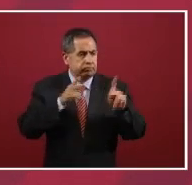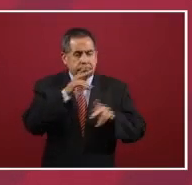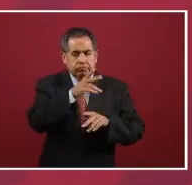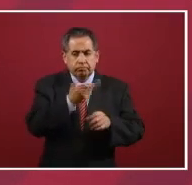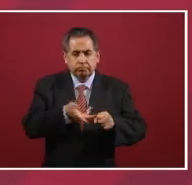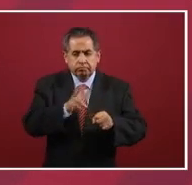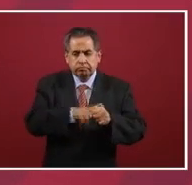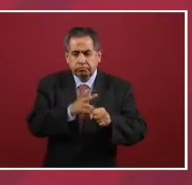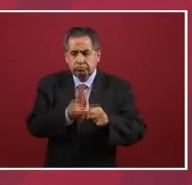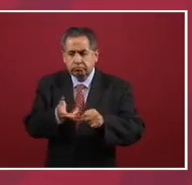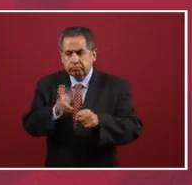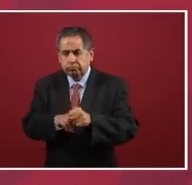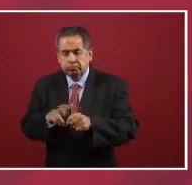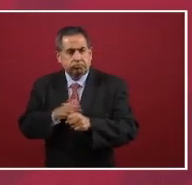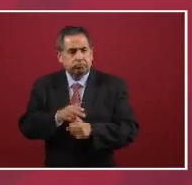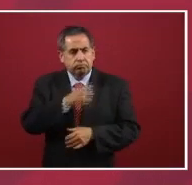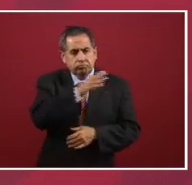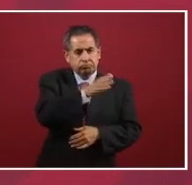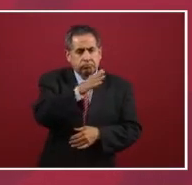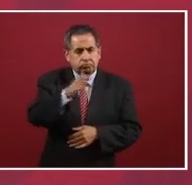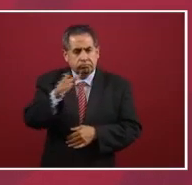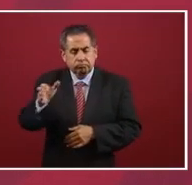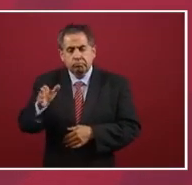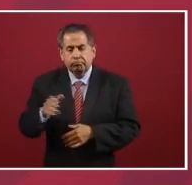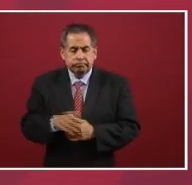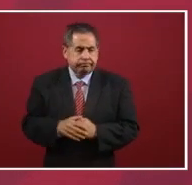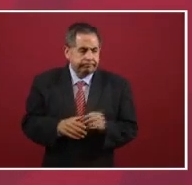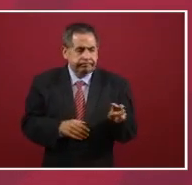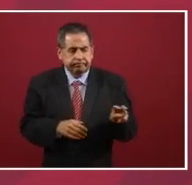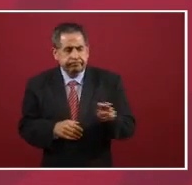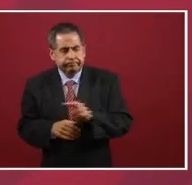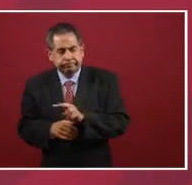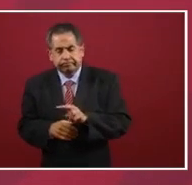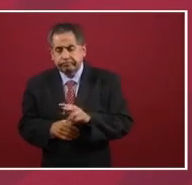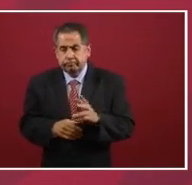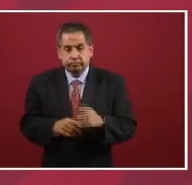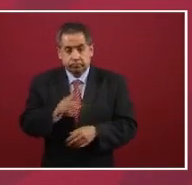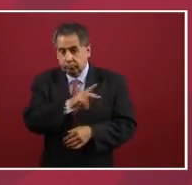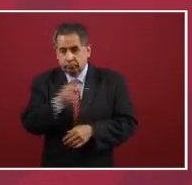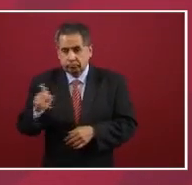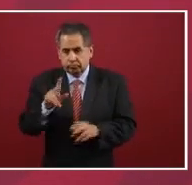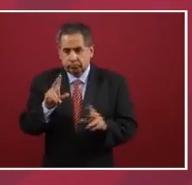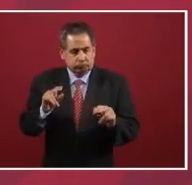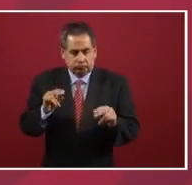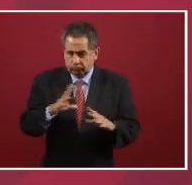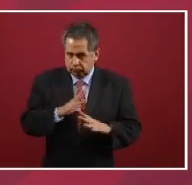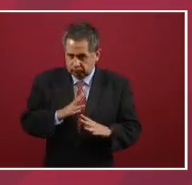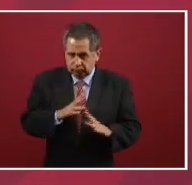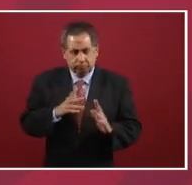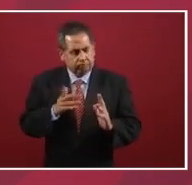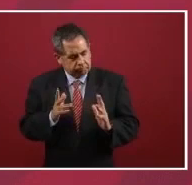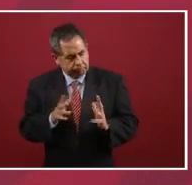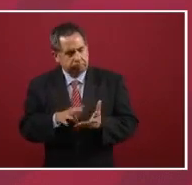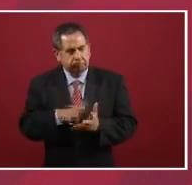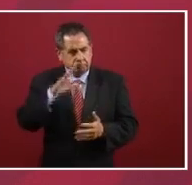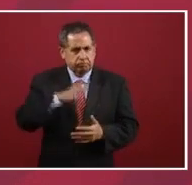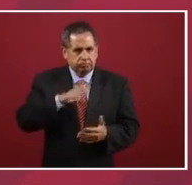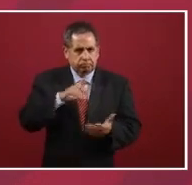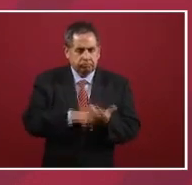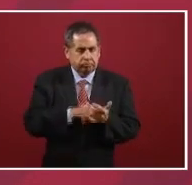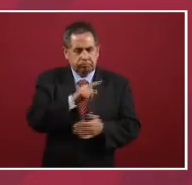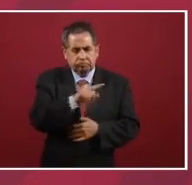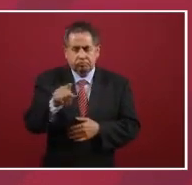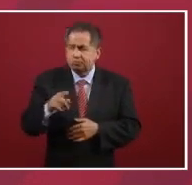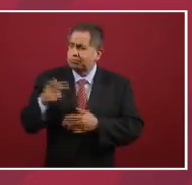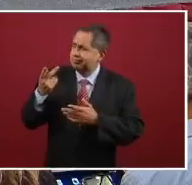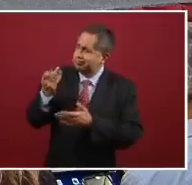hospitales y sí hay, no en todos. No en todos. Sí, pero sí. Pero hace